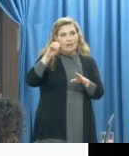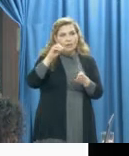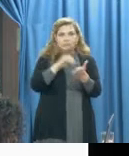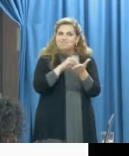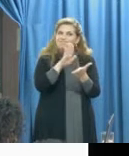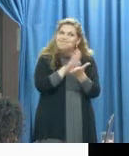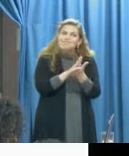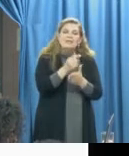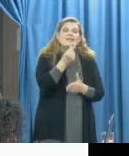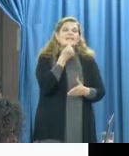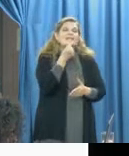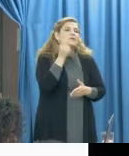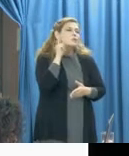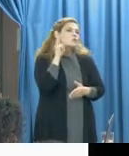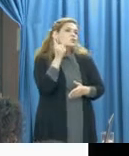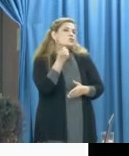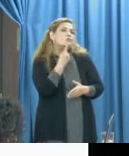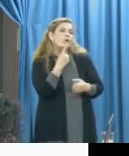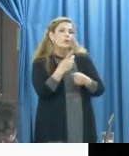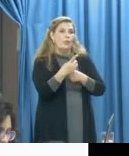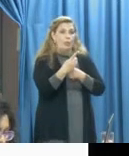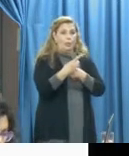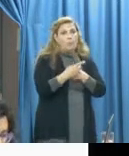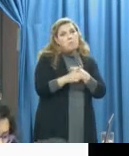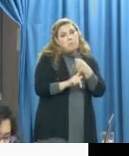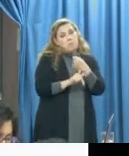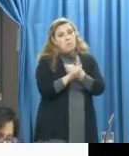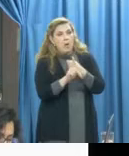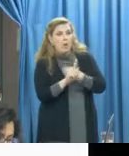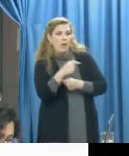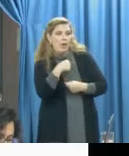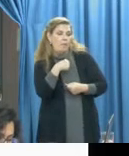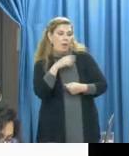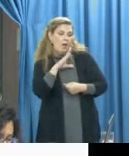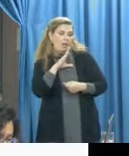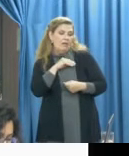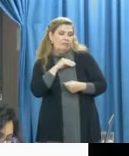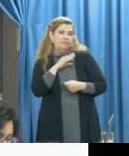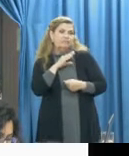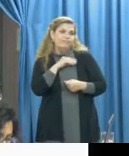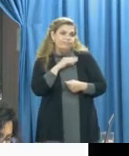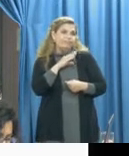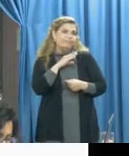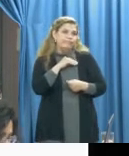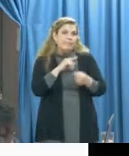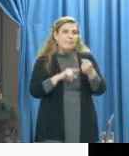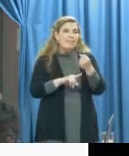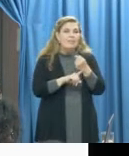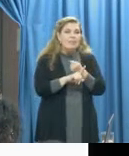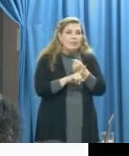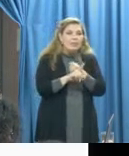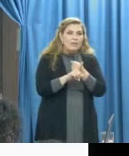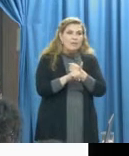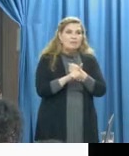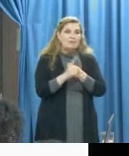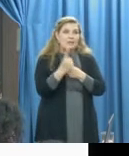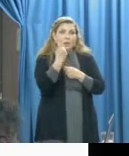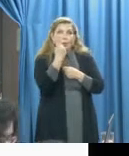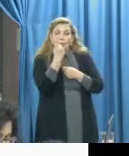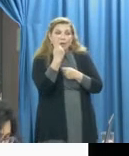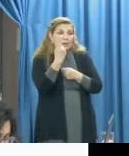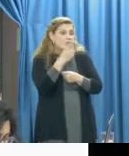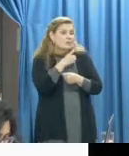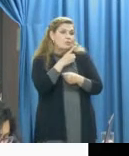un niño sordo con un problema cardíaco, y no tomamos que el problema cardíaco y la sordera es una sola